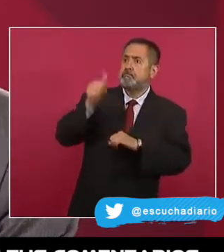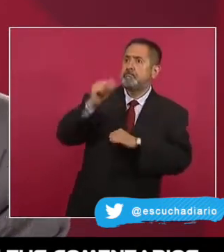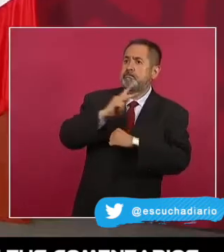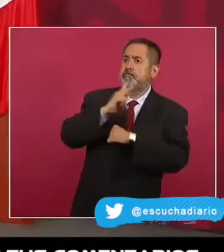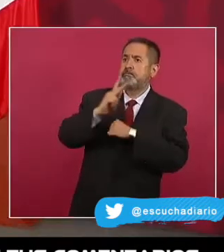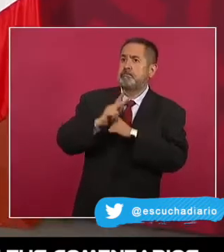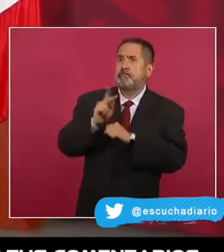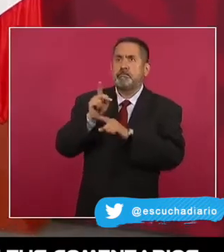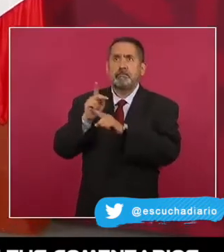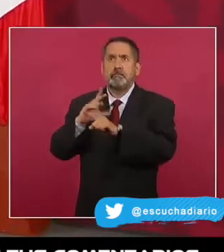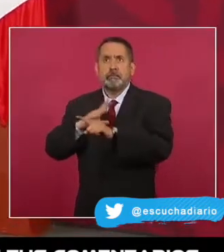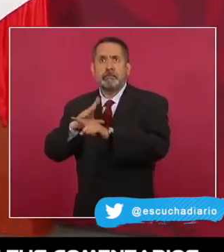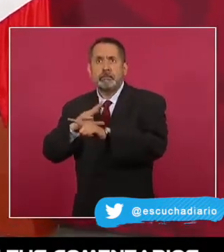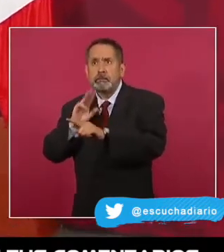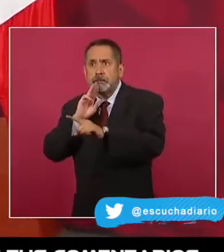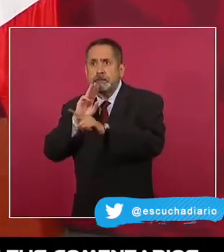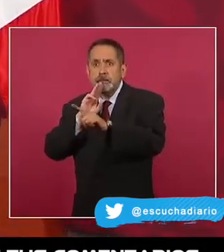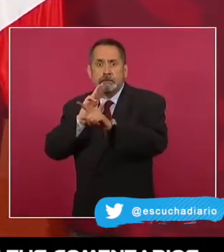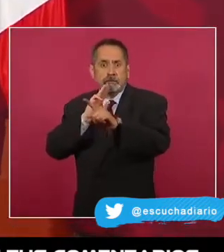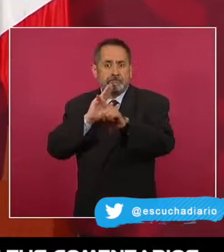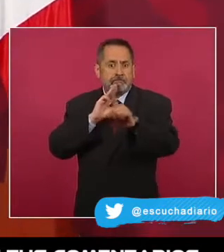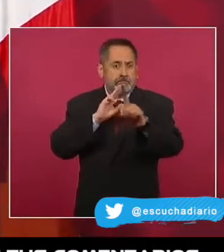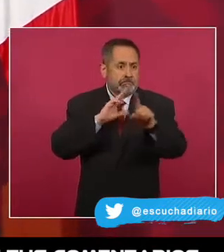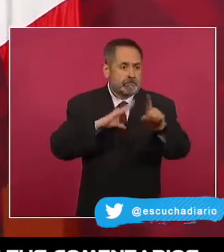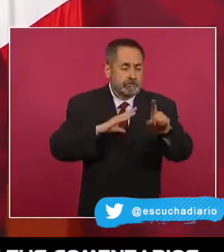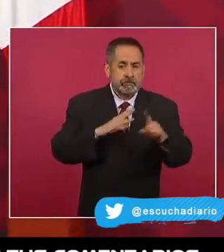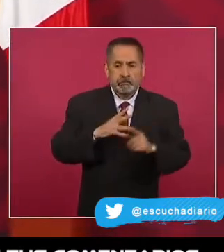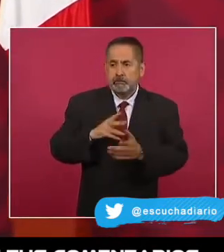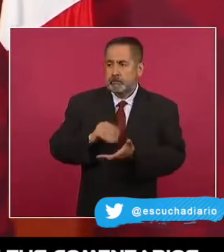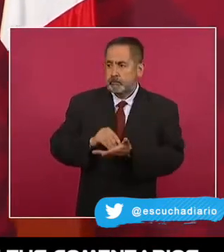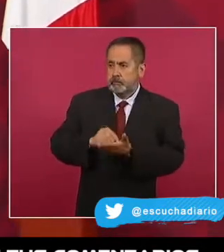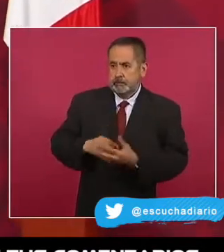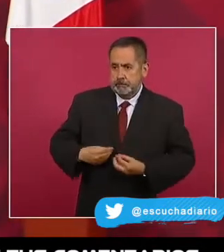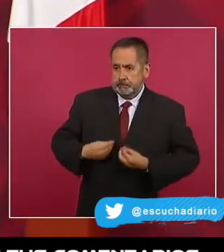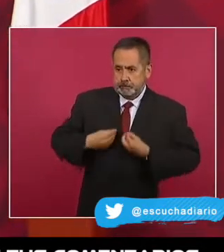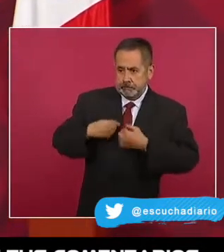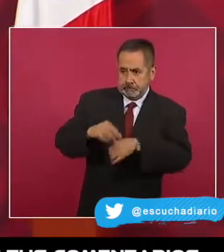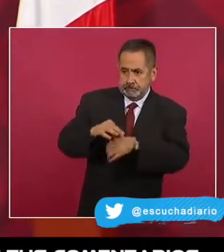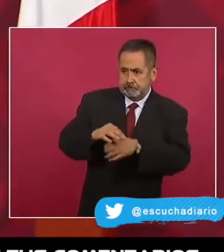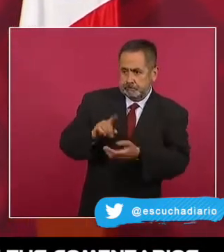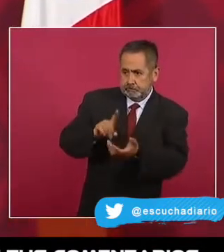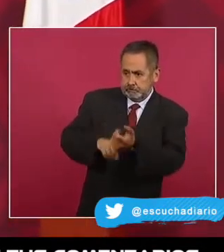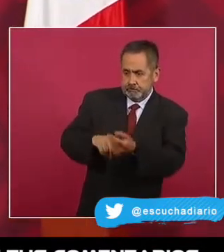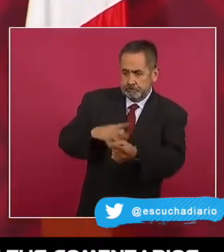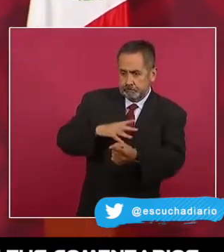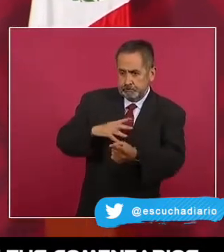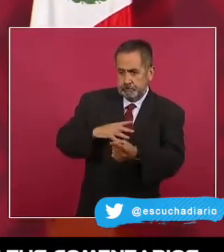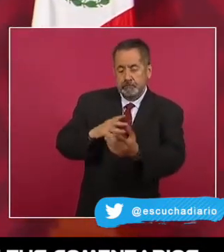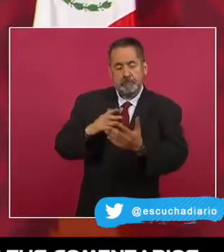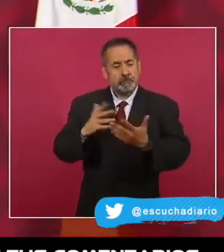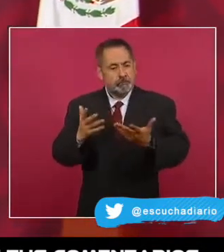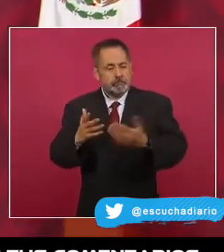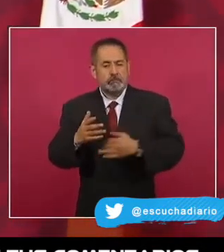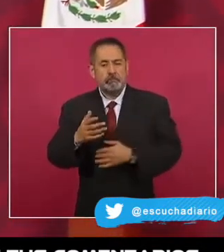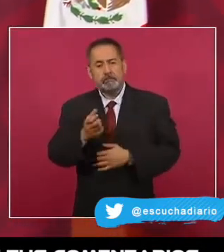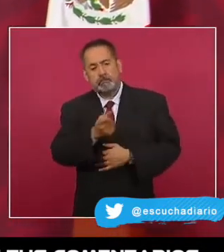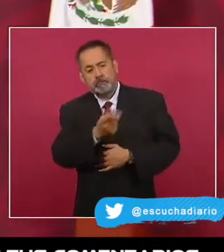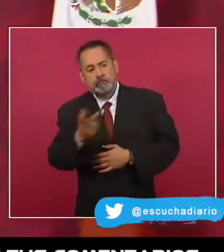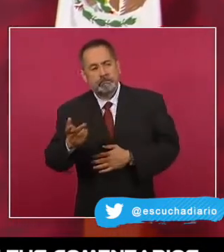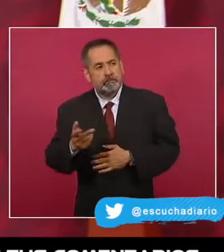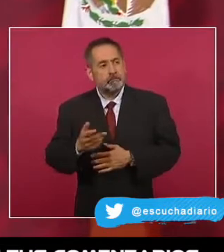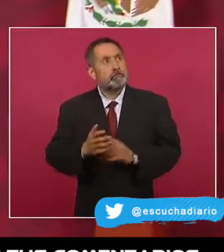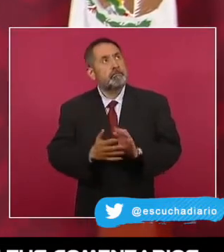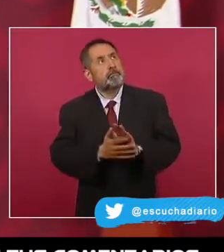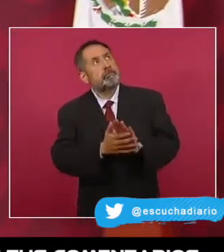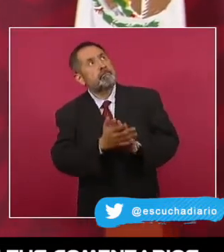de mexicanos, sino a los más de 40 millones de mexicanos que viven y trabajan especialmente en Estados Unidos, por lo que considera